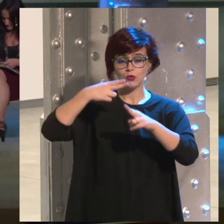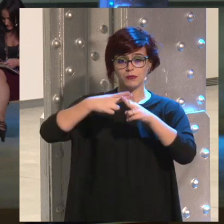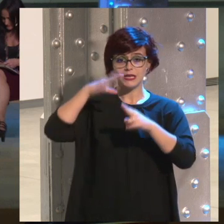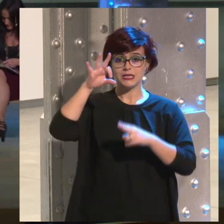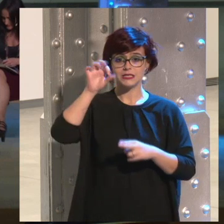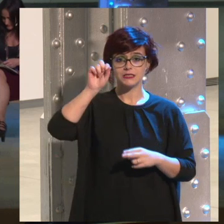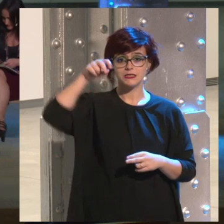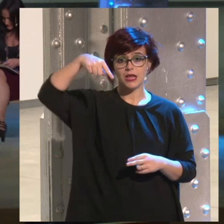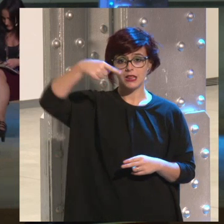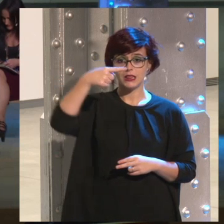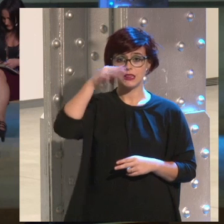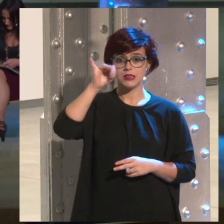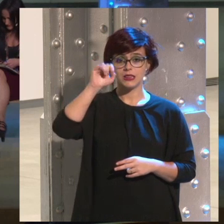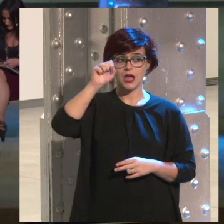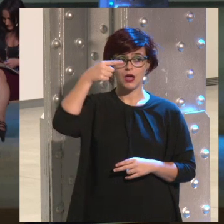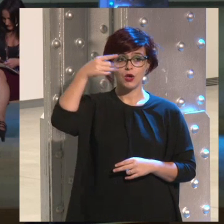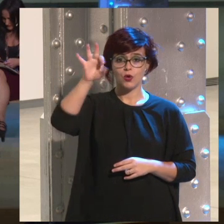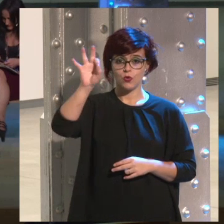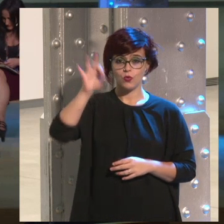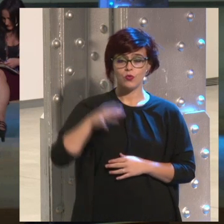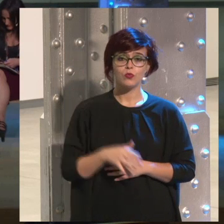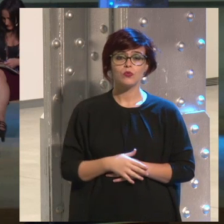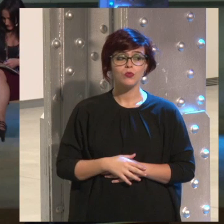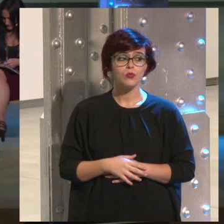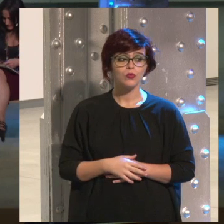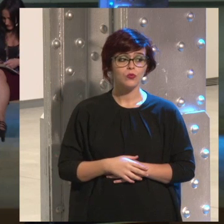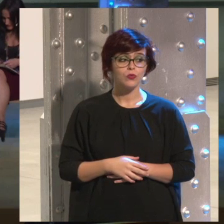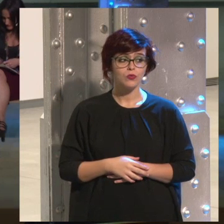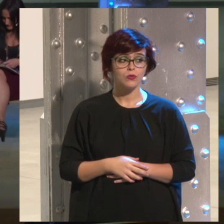Si le podemos dar un poquito de micro, por favor, para que podamos oírlo. A lo mejor está cerrado.